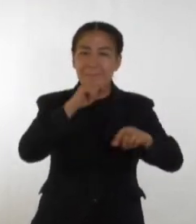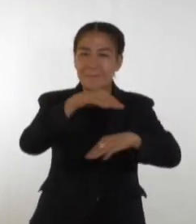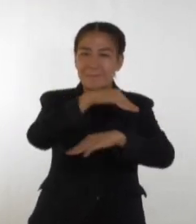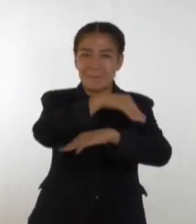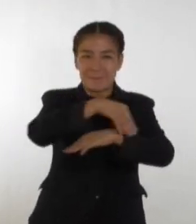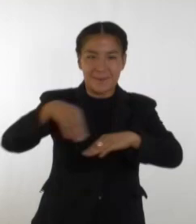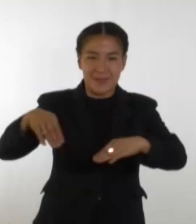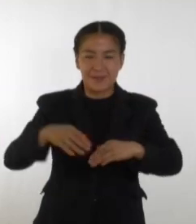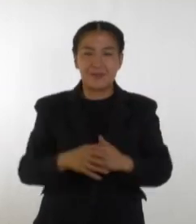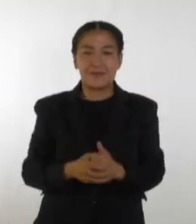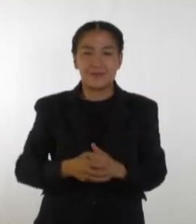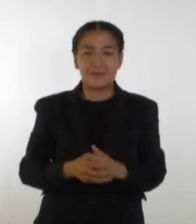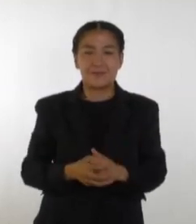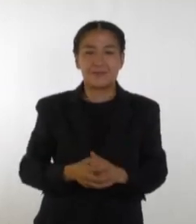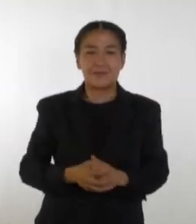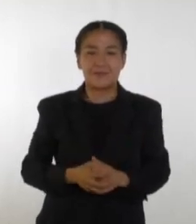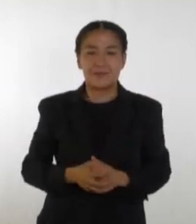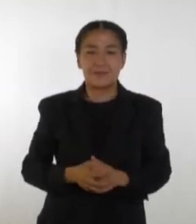¿Qué el cuadrado?